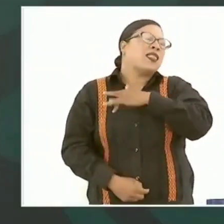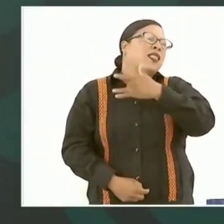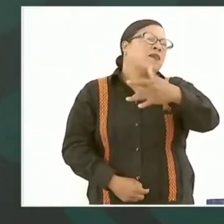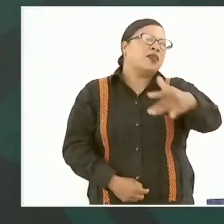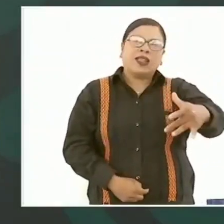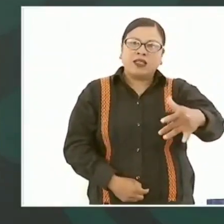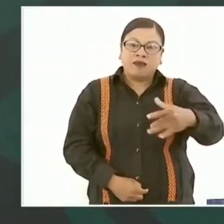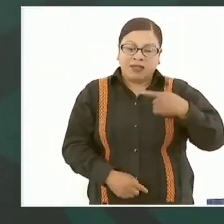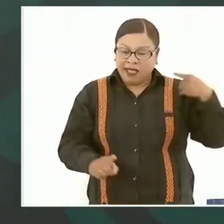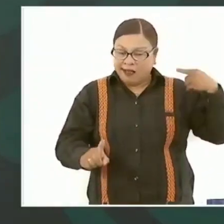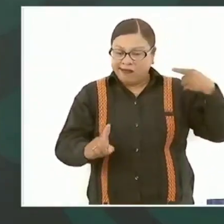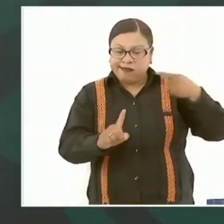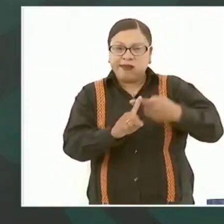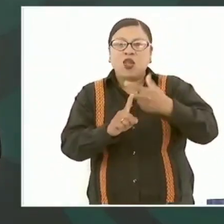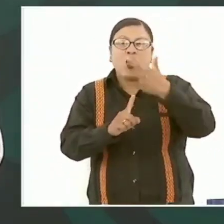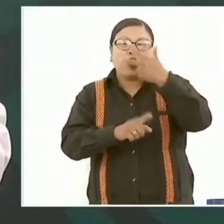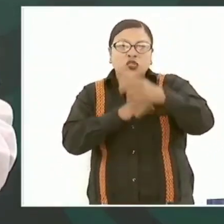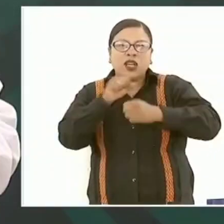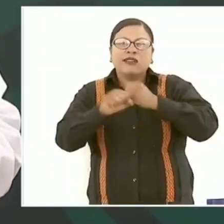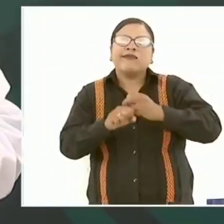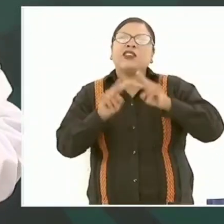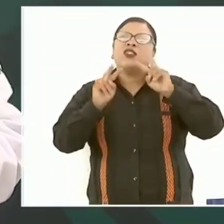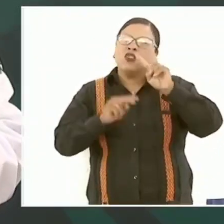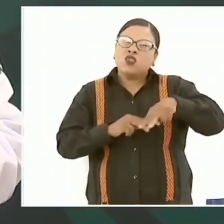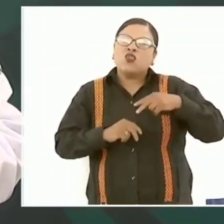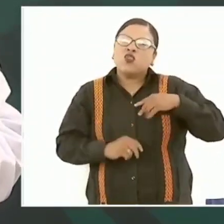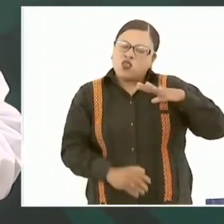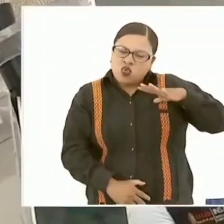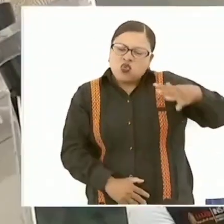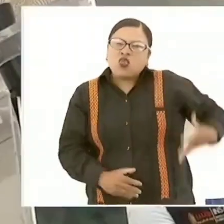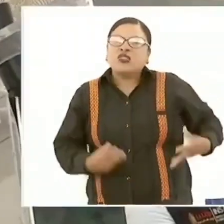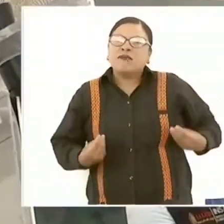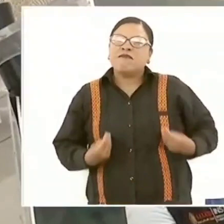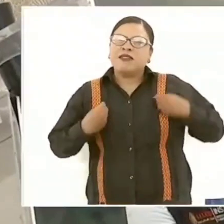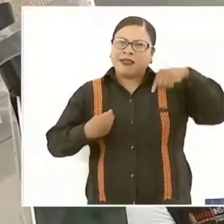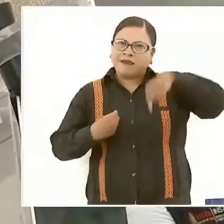desde hace 8 años soy orgulloso residente de Juchitán.